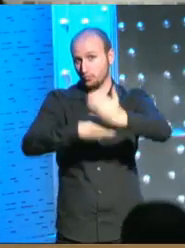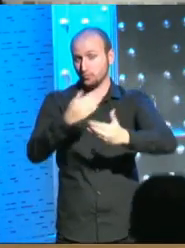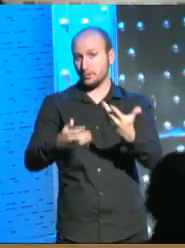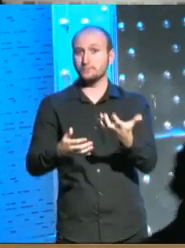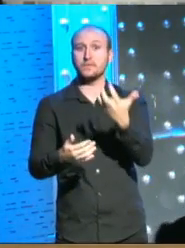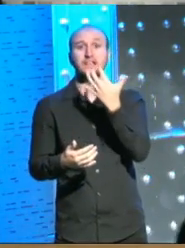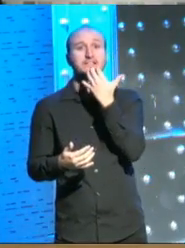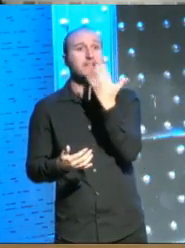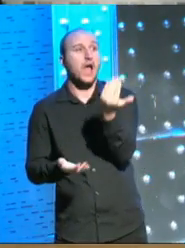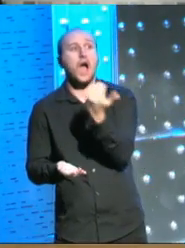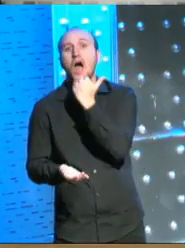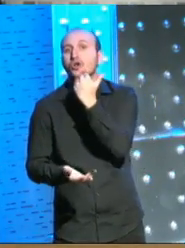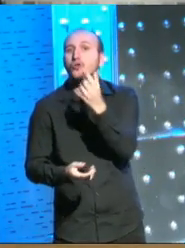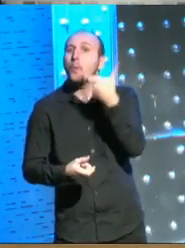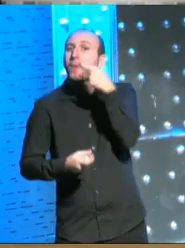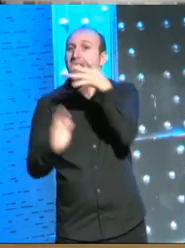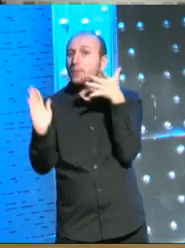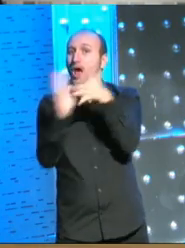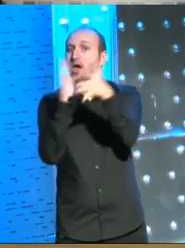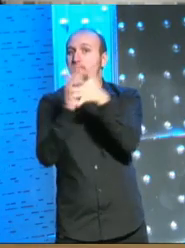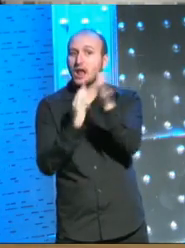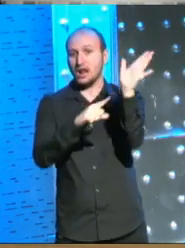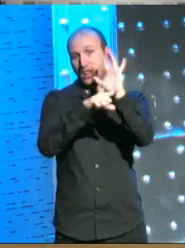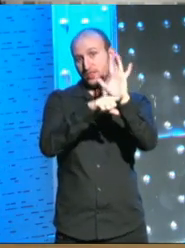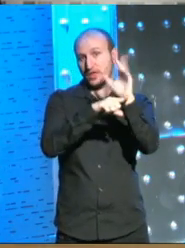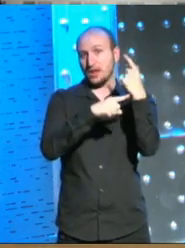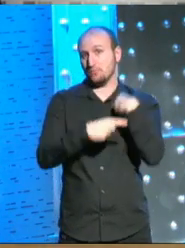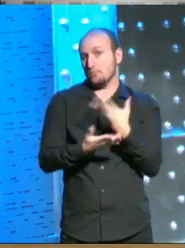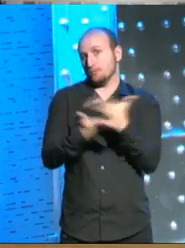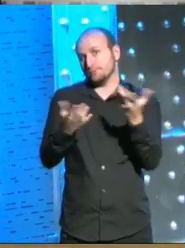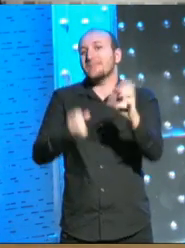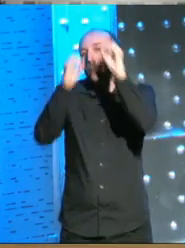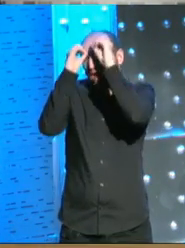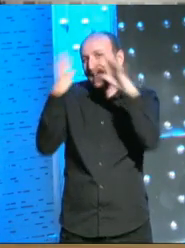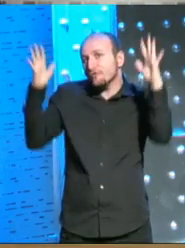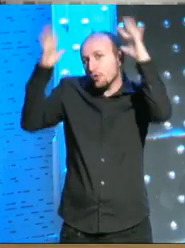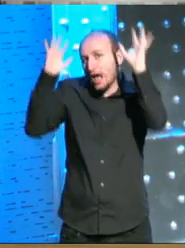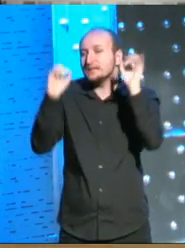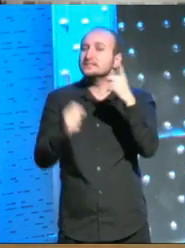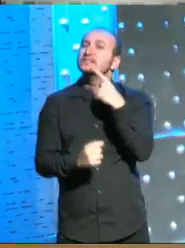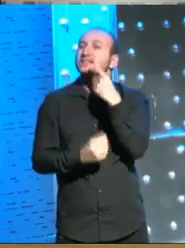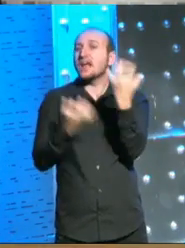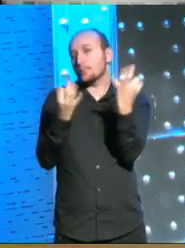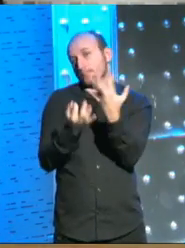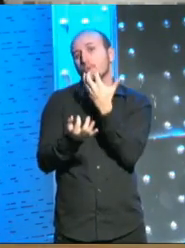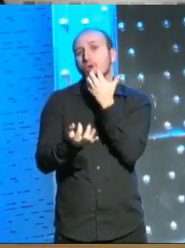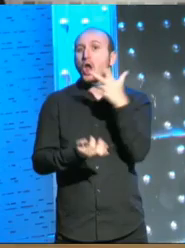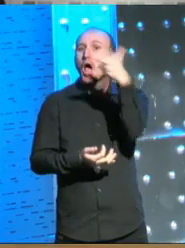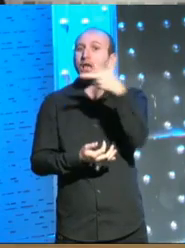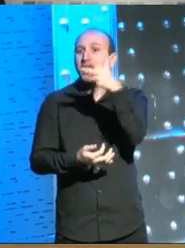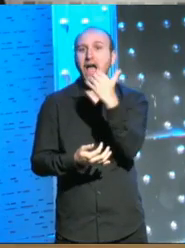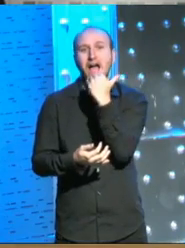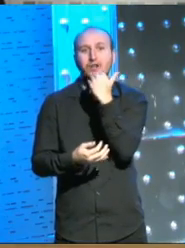tuviese que dar una definición del cine como aparato, una definición metafórica, diría que la cámara es una ametralladora